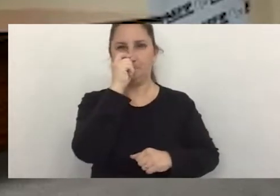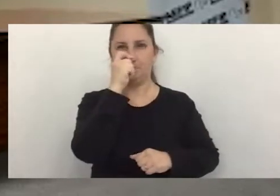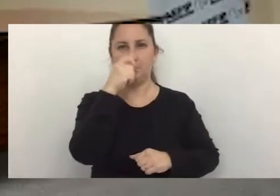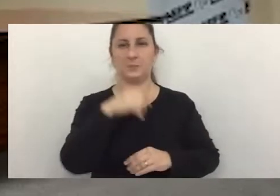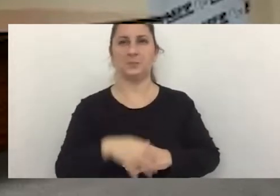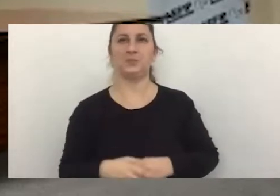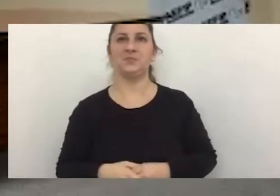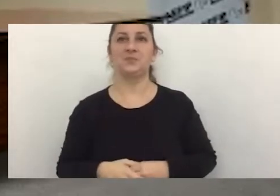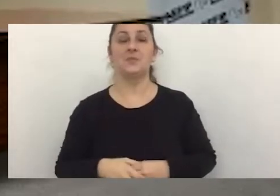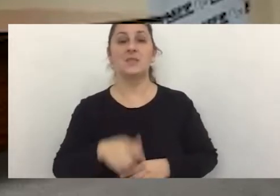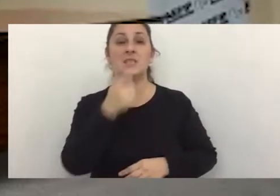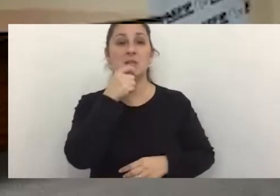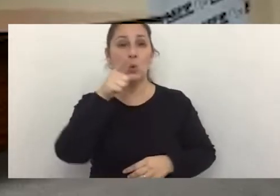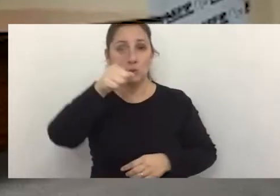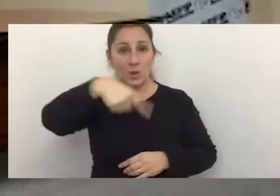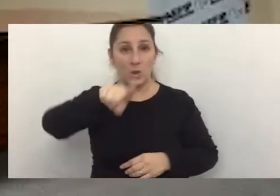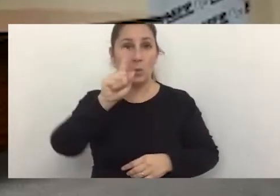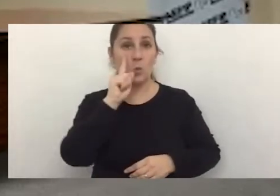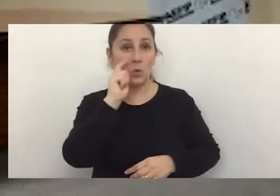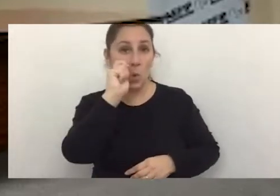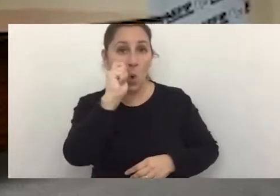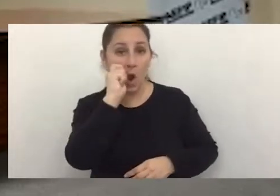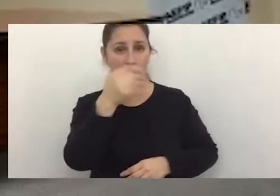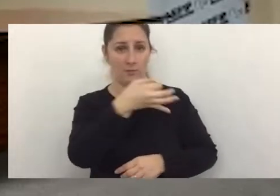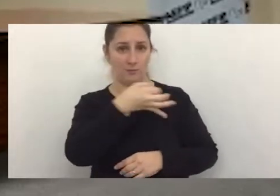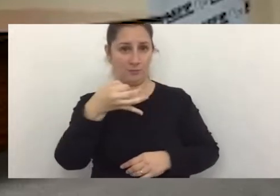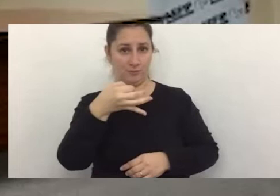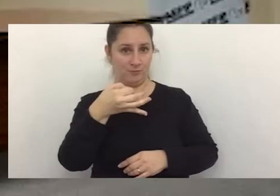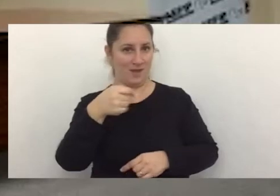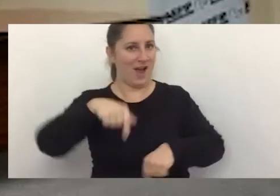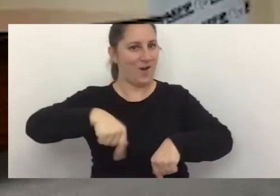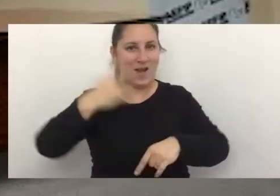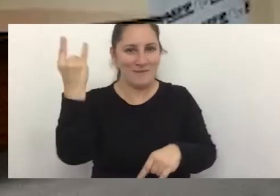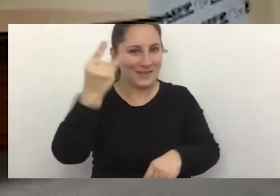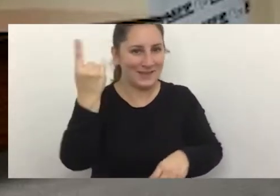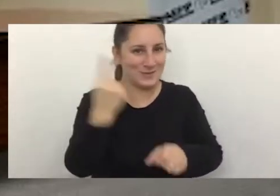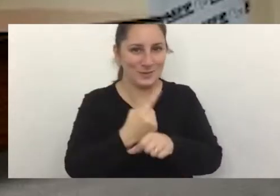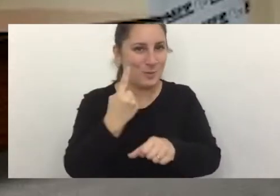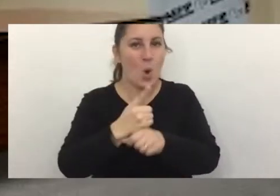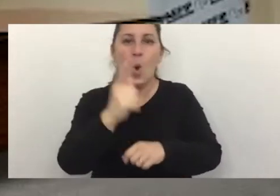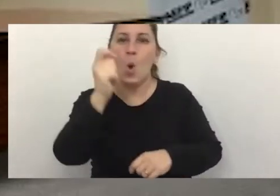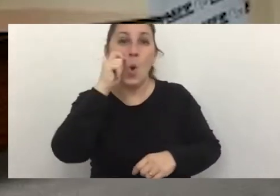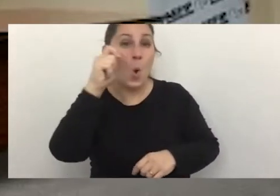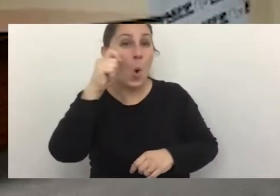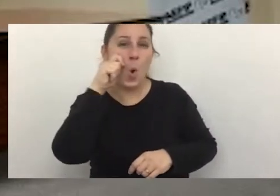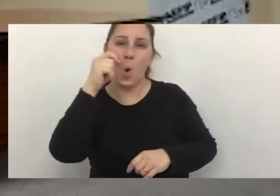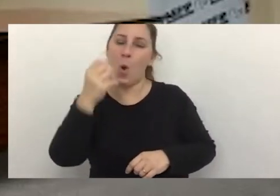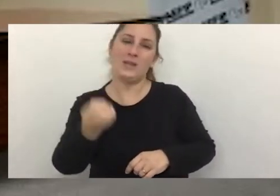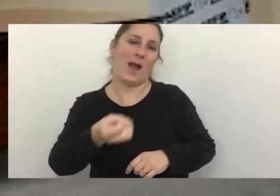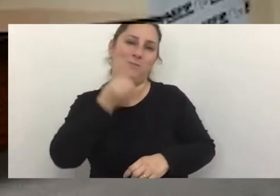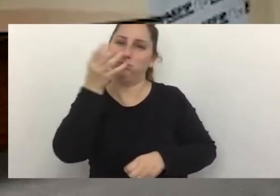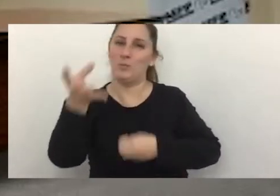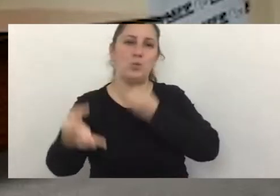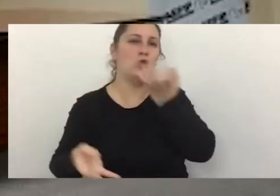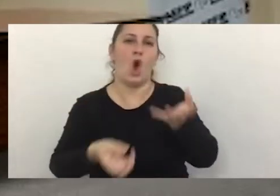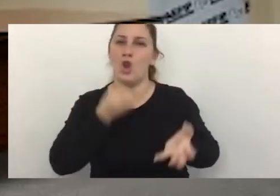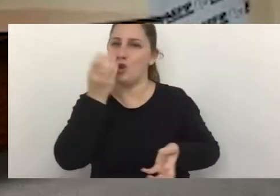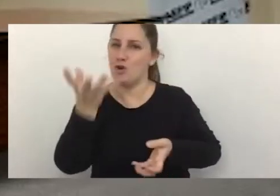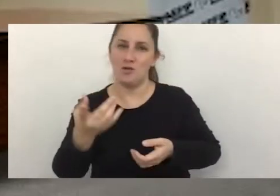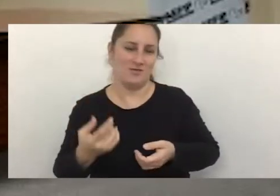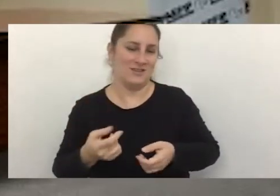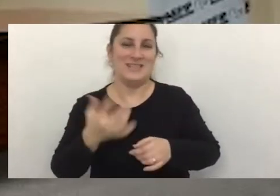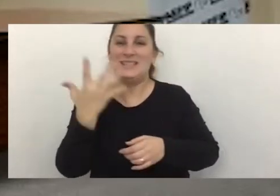Si lo buscan en Google, hoy no se puede mentir, antes se podía mentir, pero hoy el señor Google te deschaba enseguida. En 5